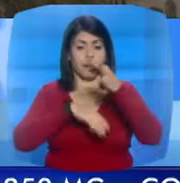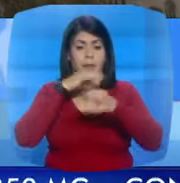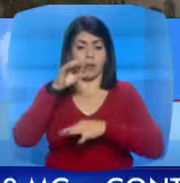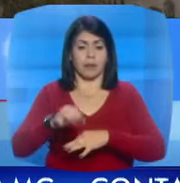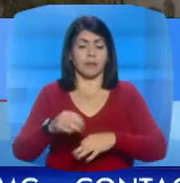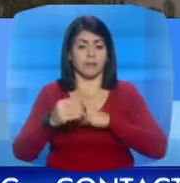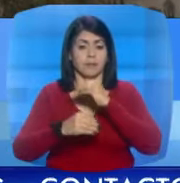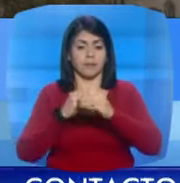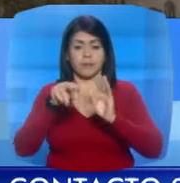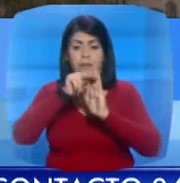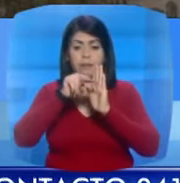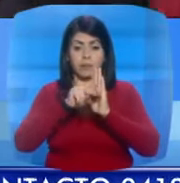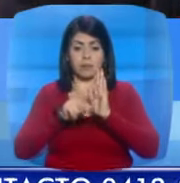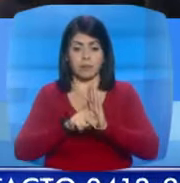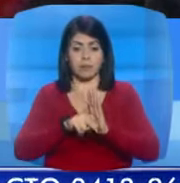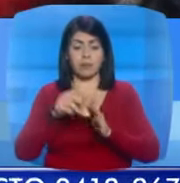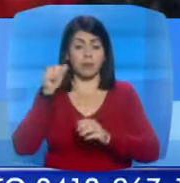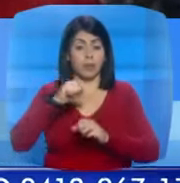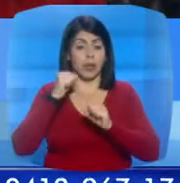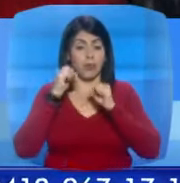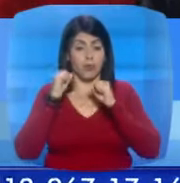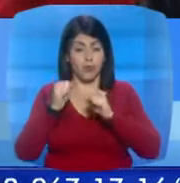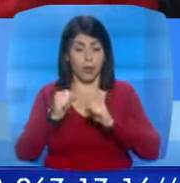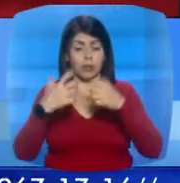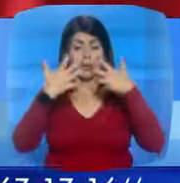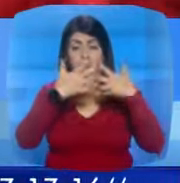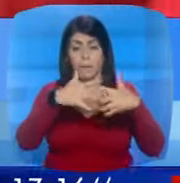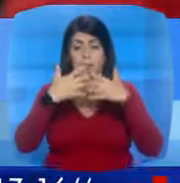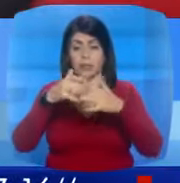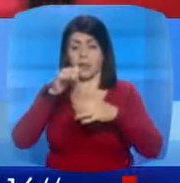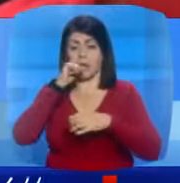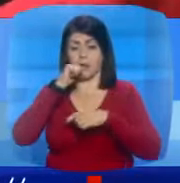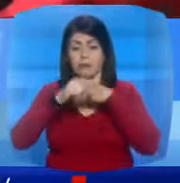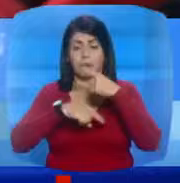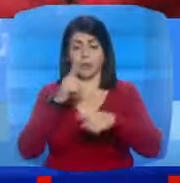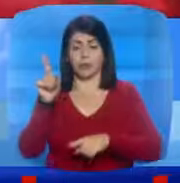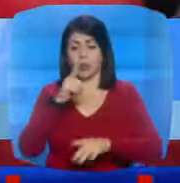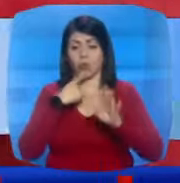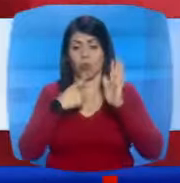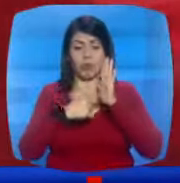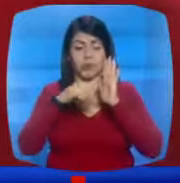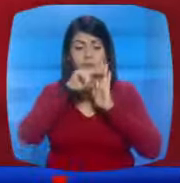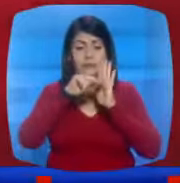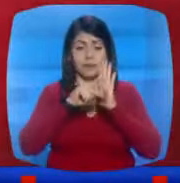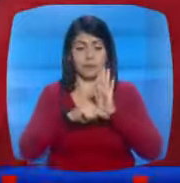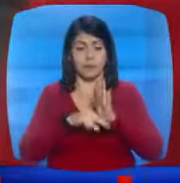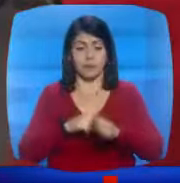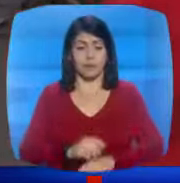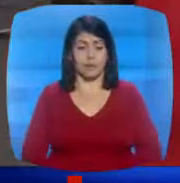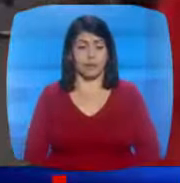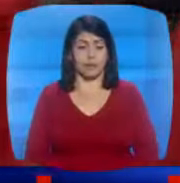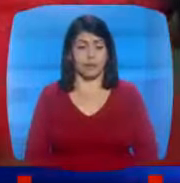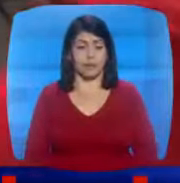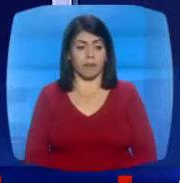la aplicación de medidas más estrictas a las compañías de agua que incumplan las normas vigentes.